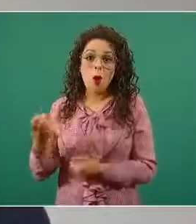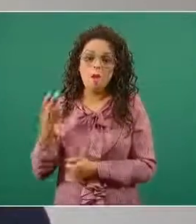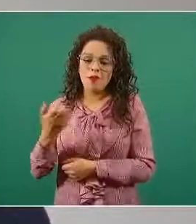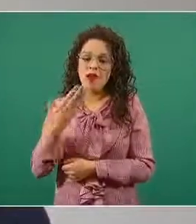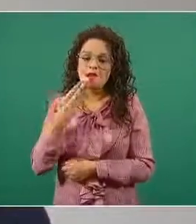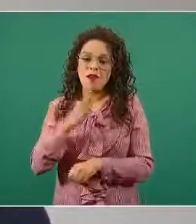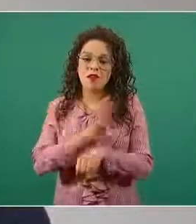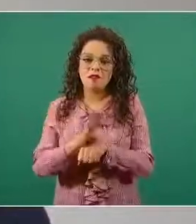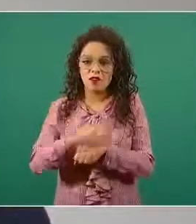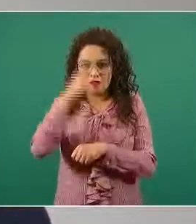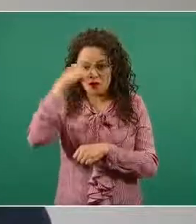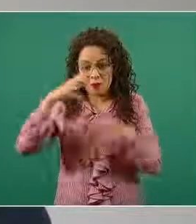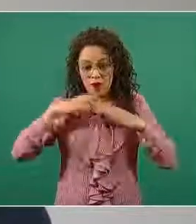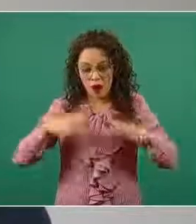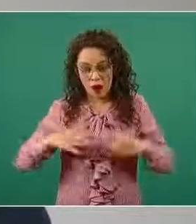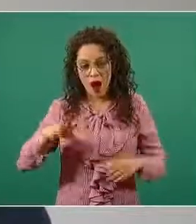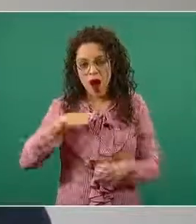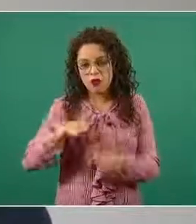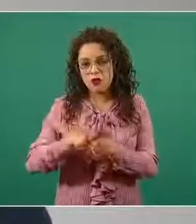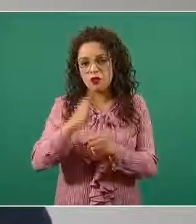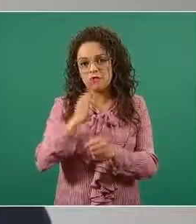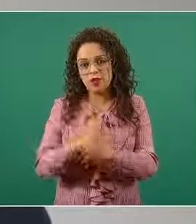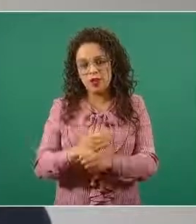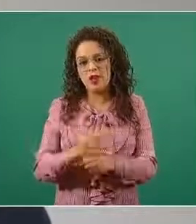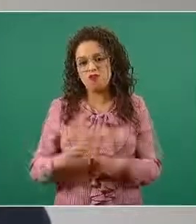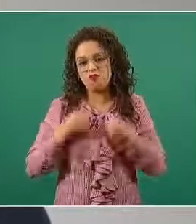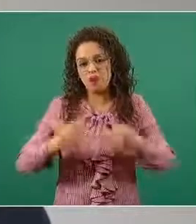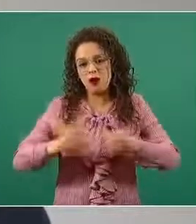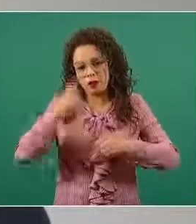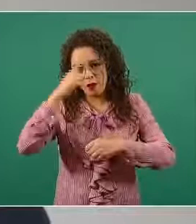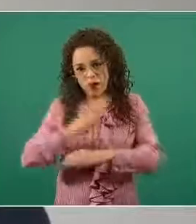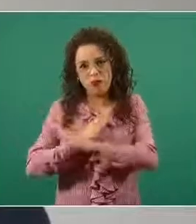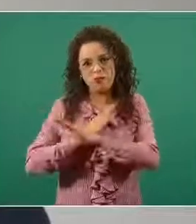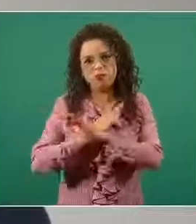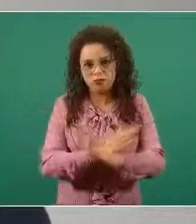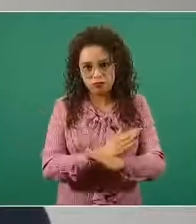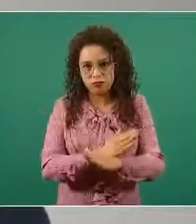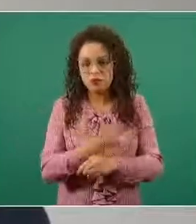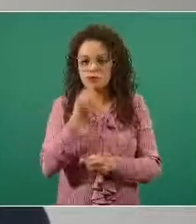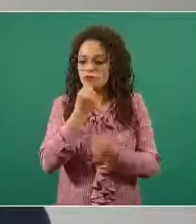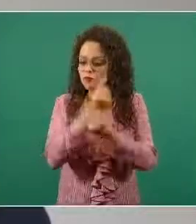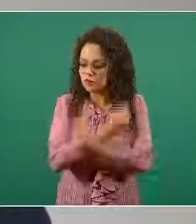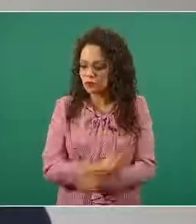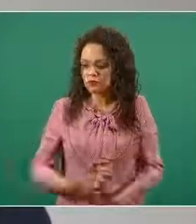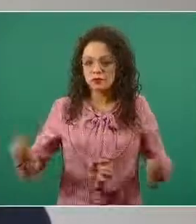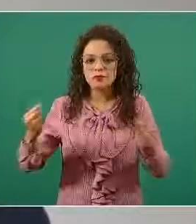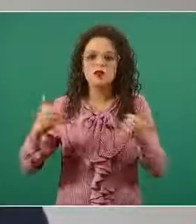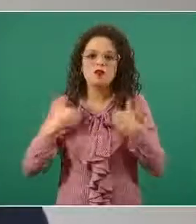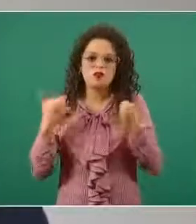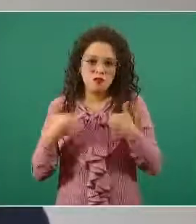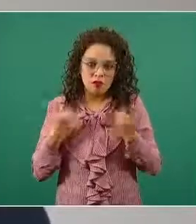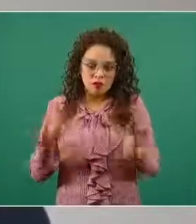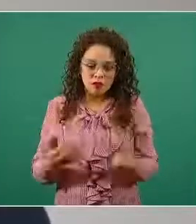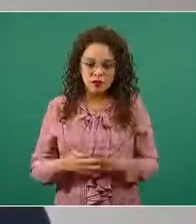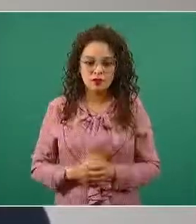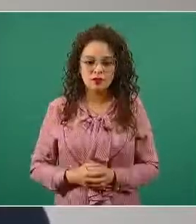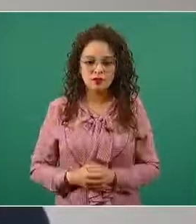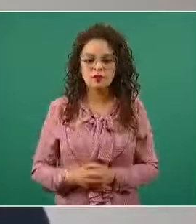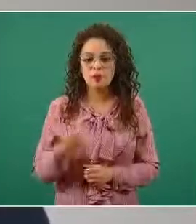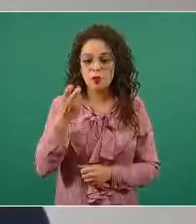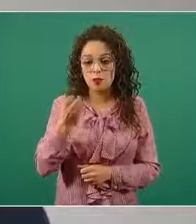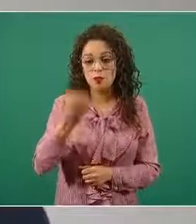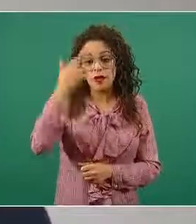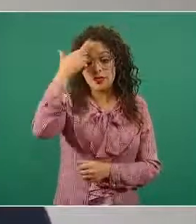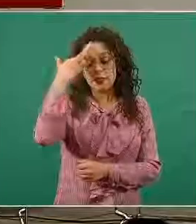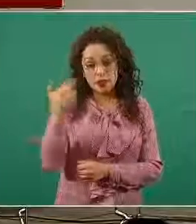respuesta inmunológica, y los grupos jóvenes, los grupos de adolescentes, los grupos de niños tienen una muy buena respuesta. Por lo tanto, se pudiera